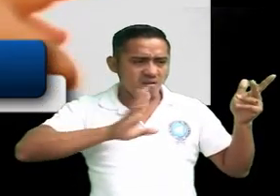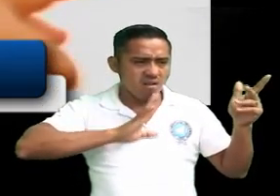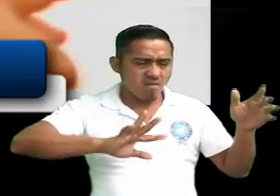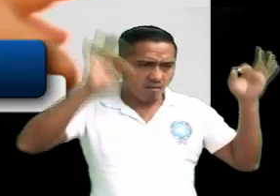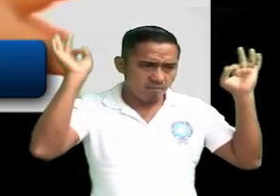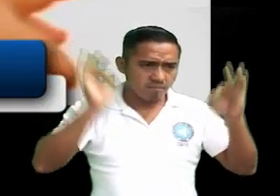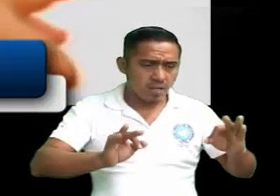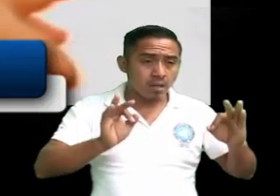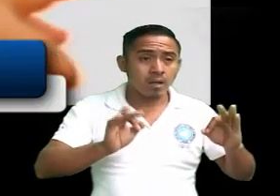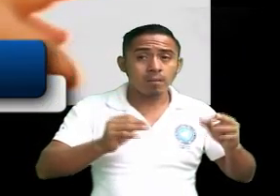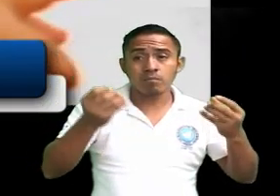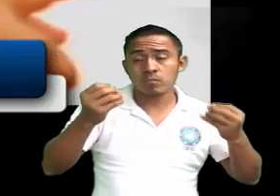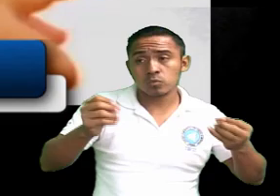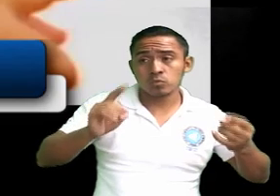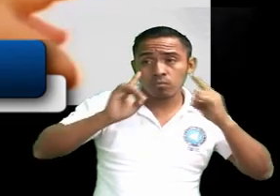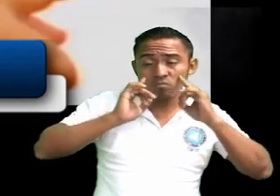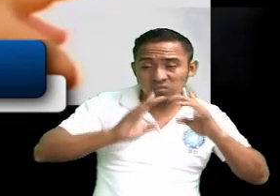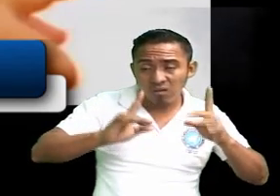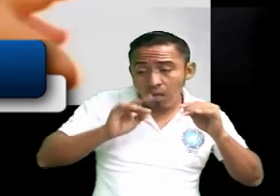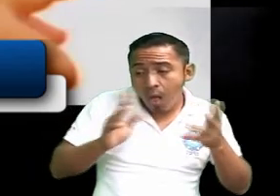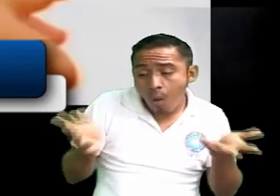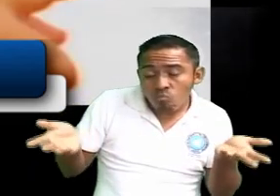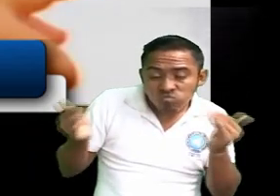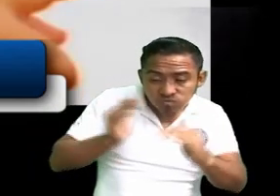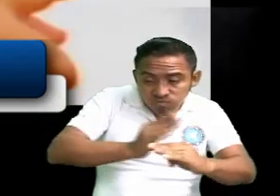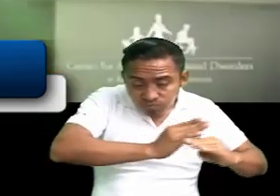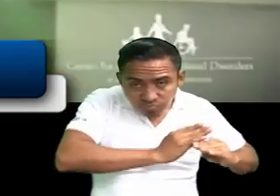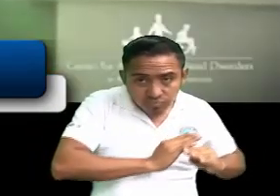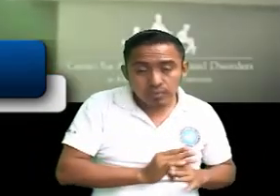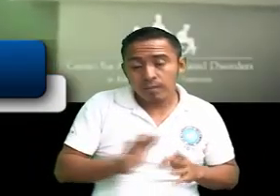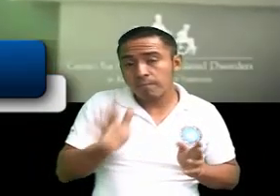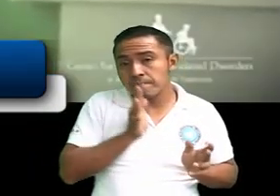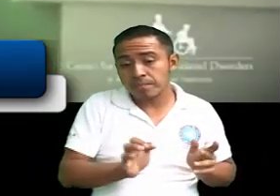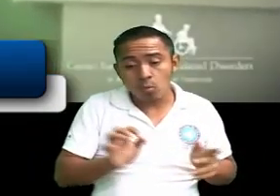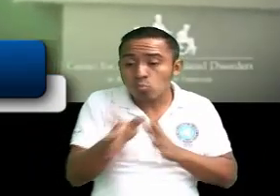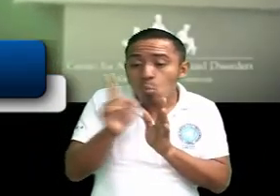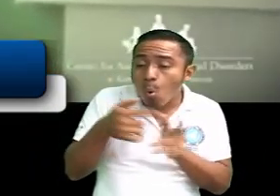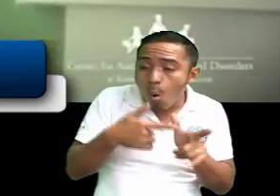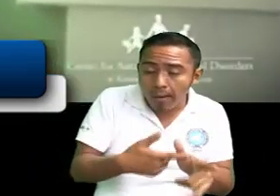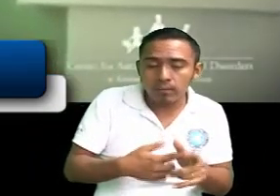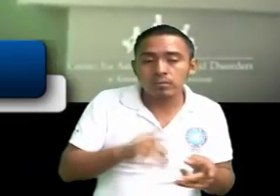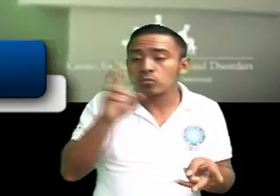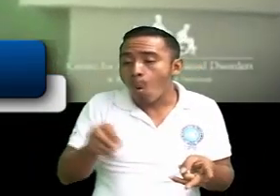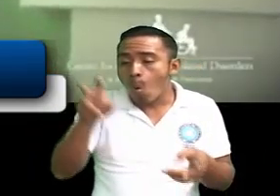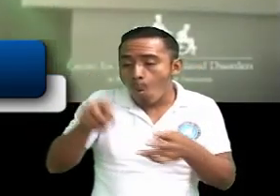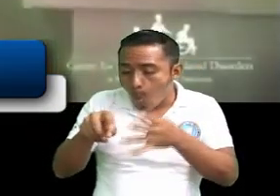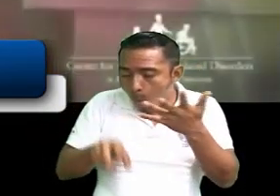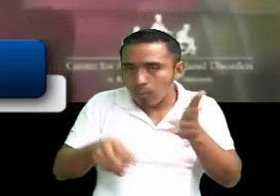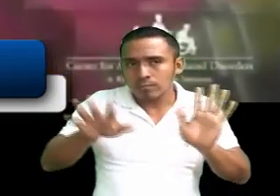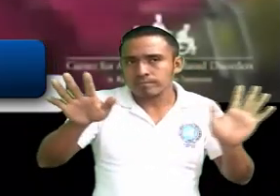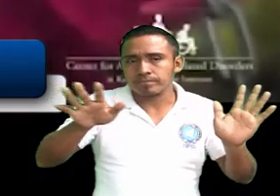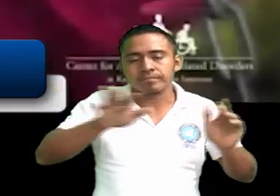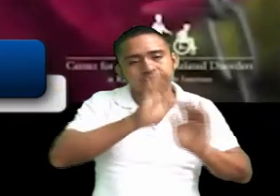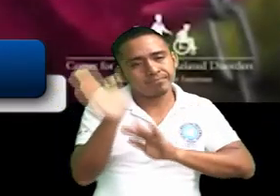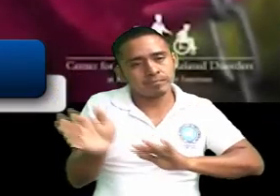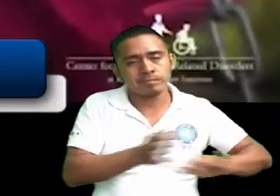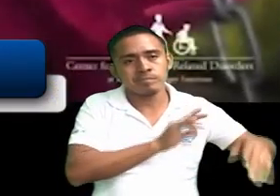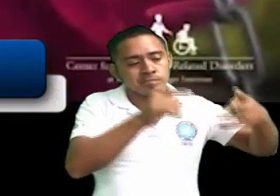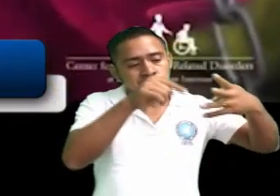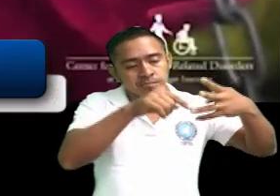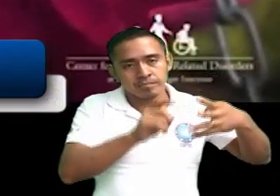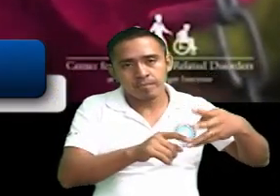tienen 5 o 6 años y las miman demasiado, ellas no desarrollan bien su lenguaje. Entonces vienen los otros niños y le dicen, habla